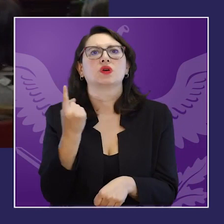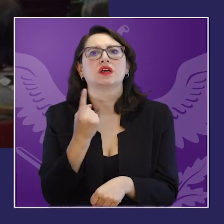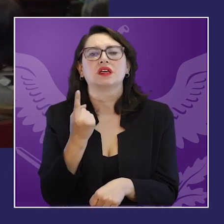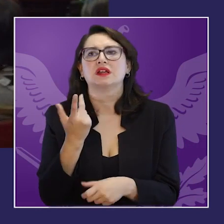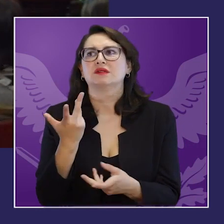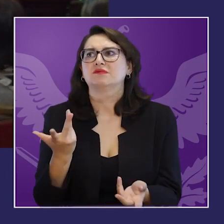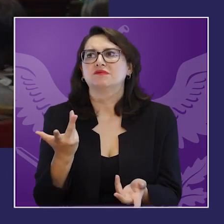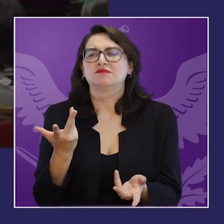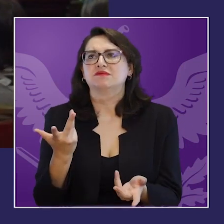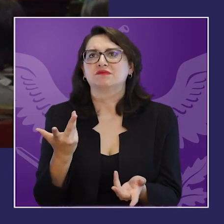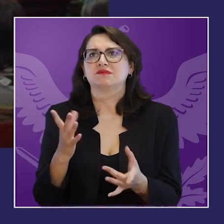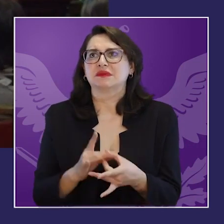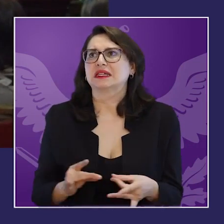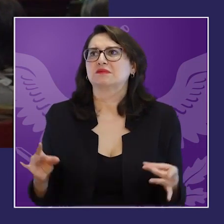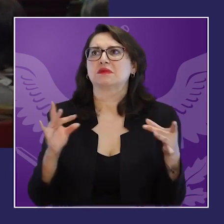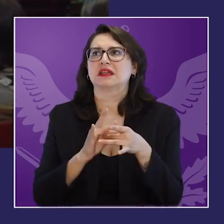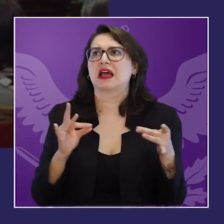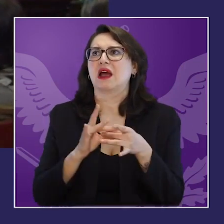puede dar, no digo una